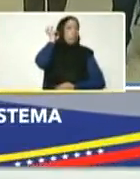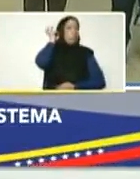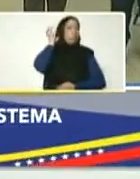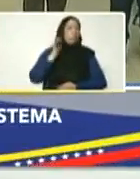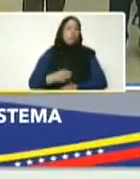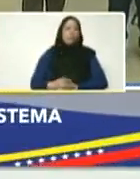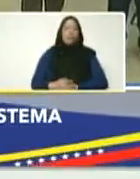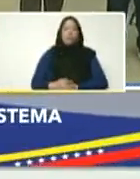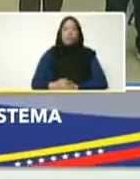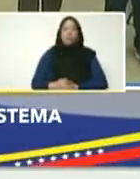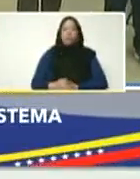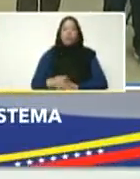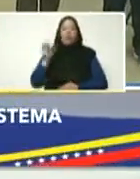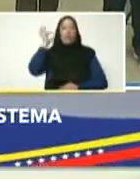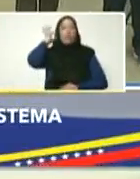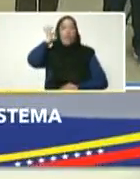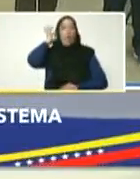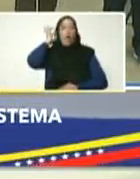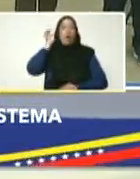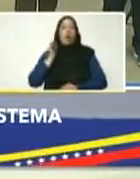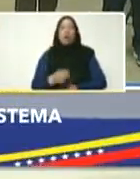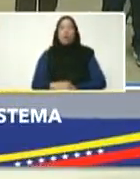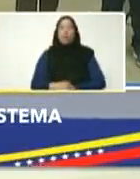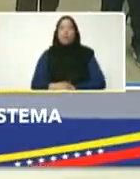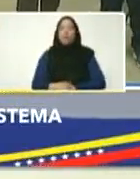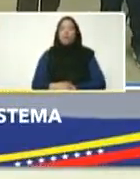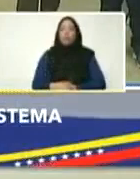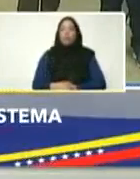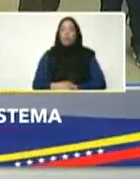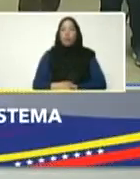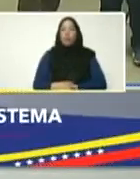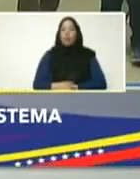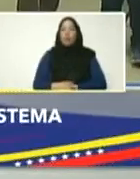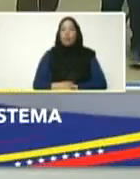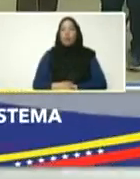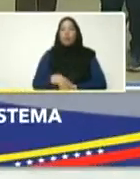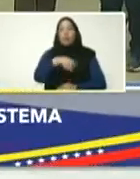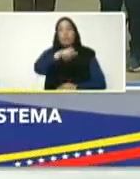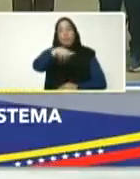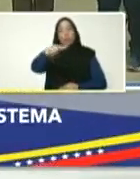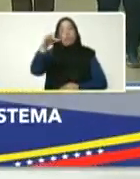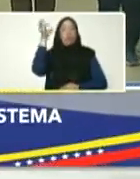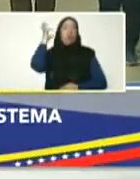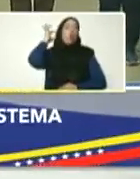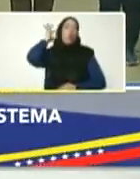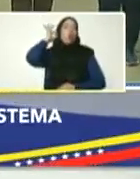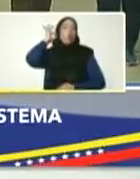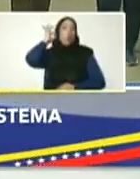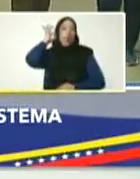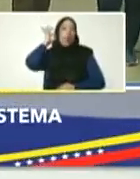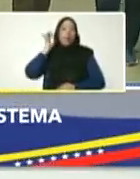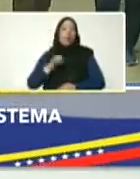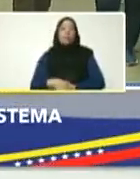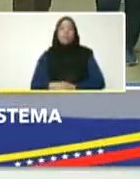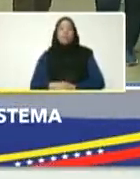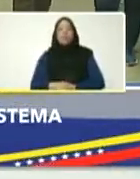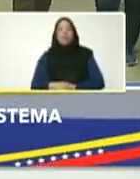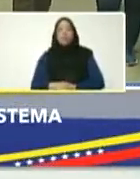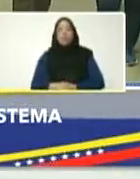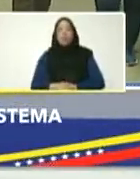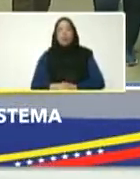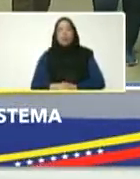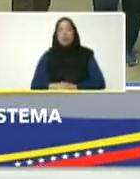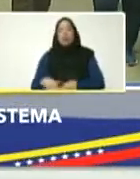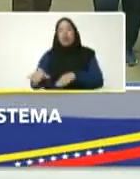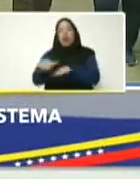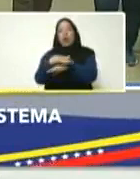ahí está, puras mujeres, miren, puras mujeres, la almiranta en jefa Carmen Teresa, está con la